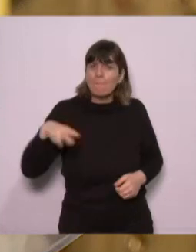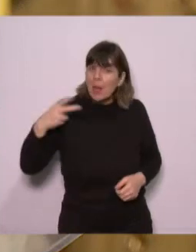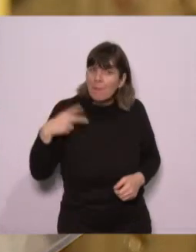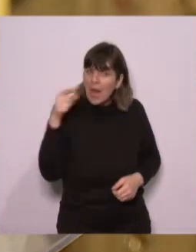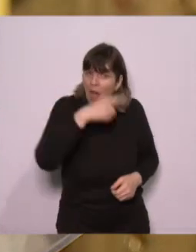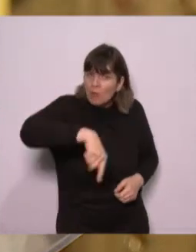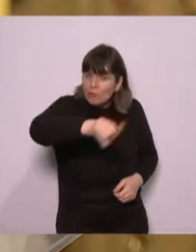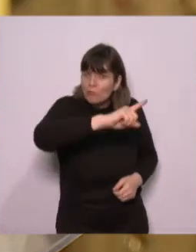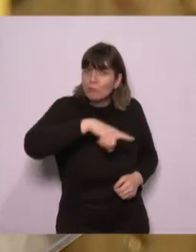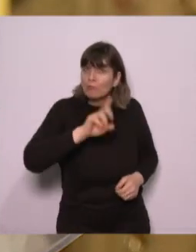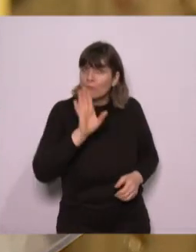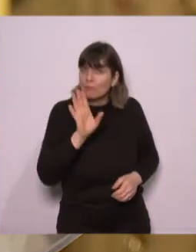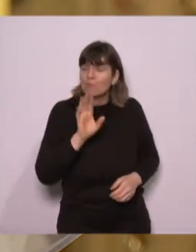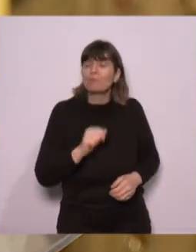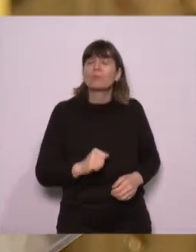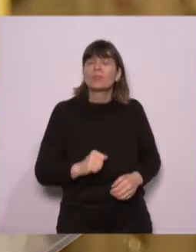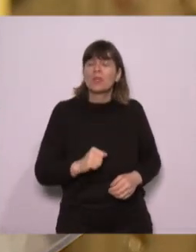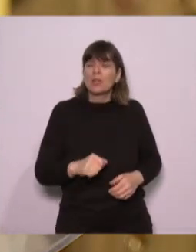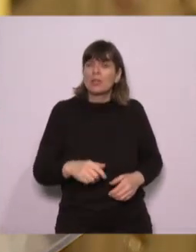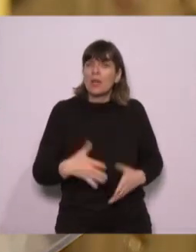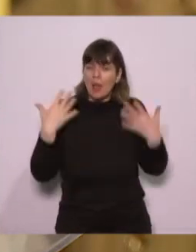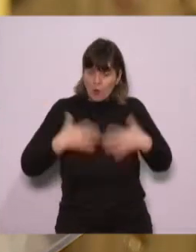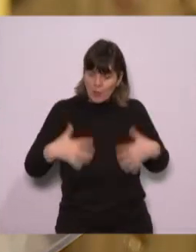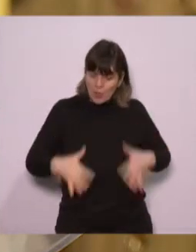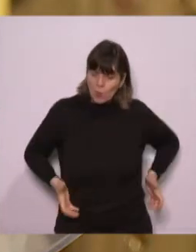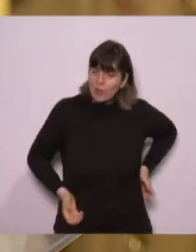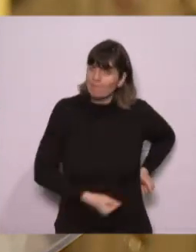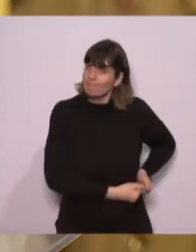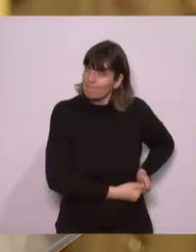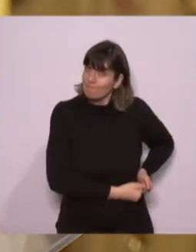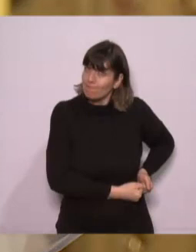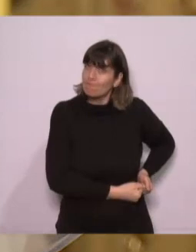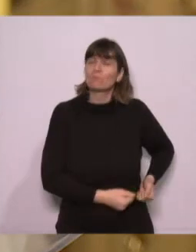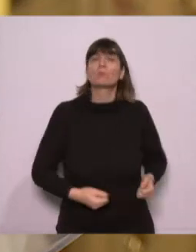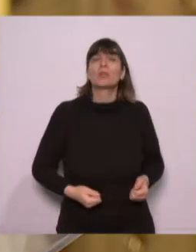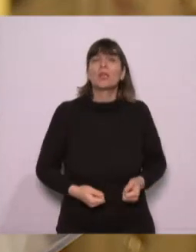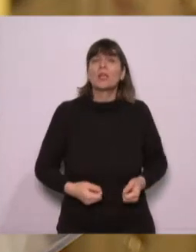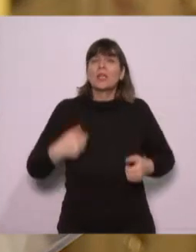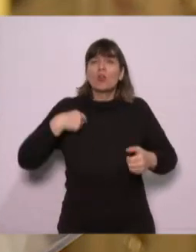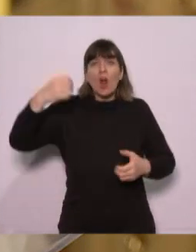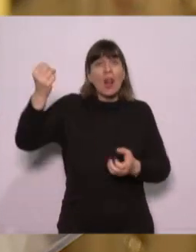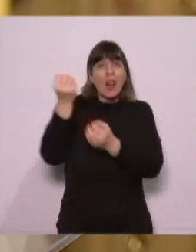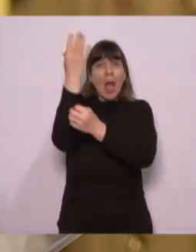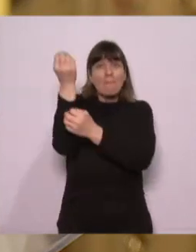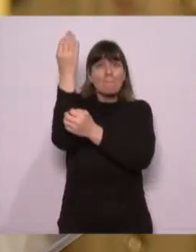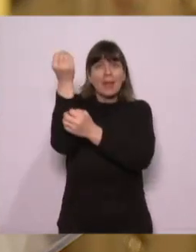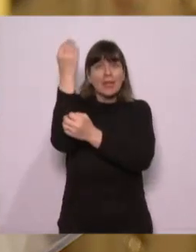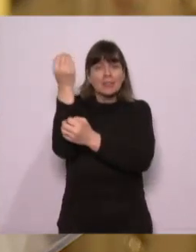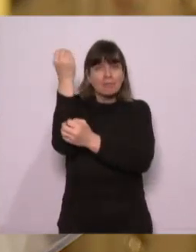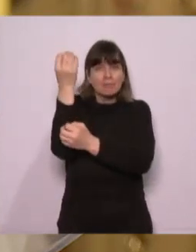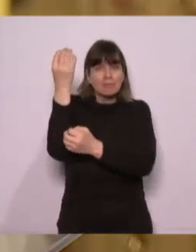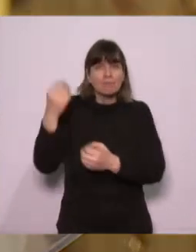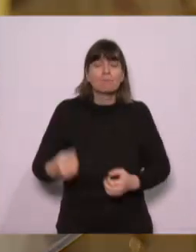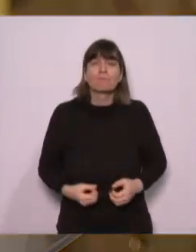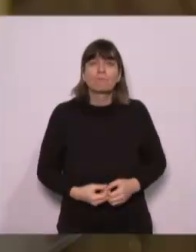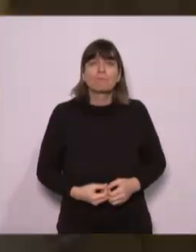estén preparados, ceñidas las vestiduras y con las lámparas encendidas.